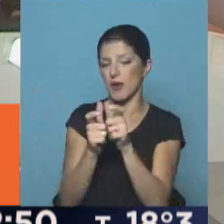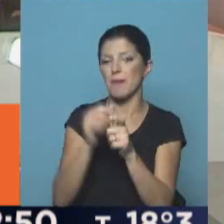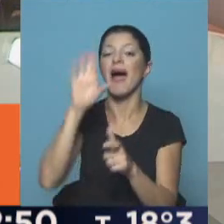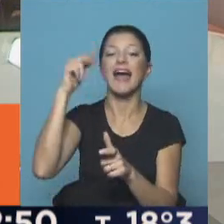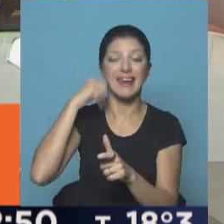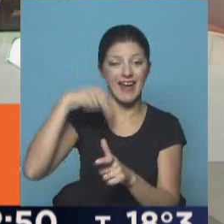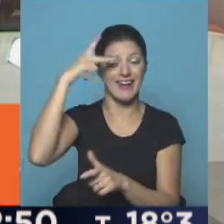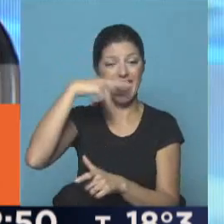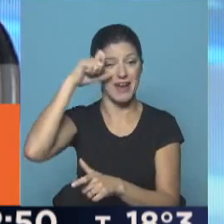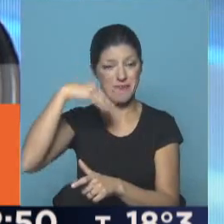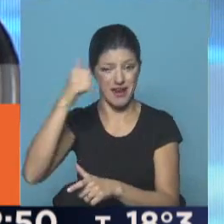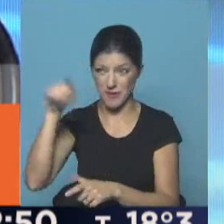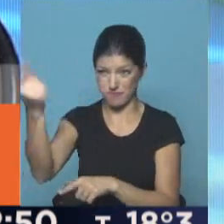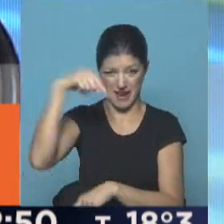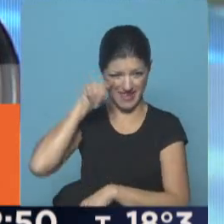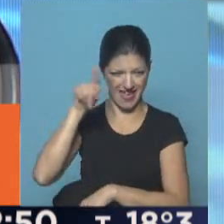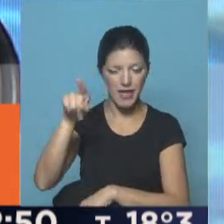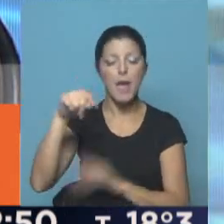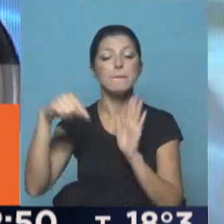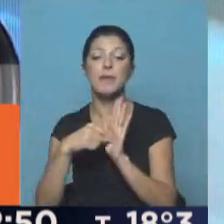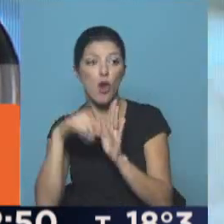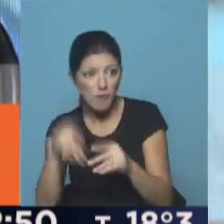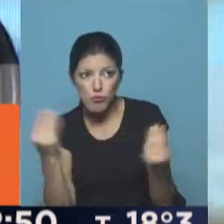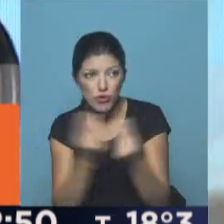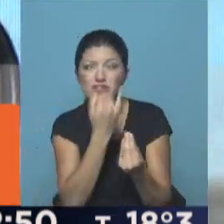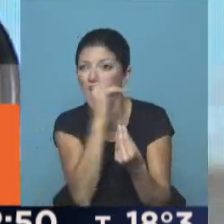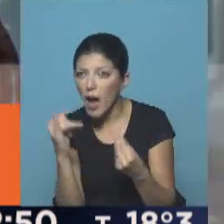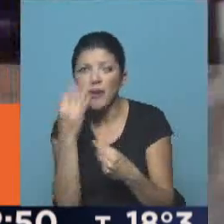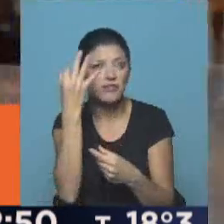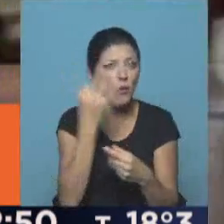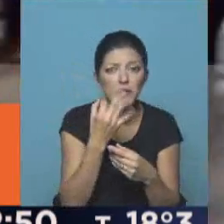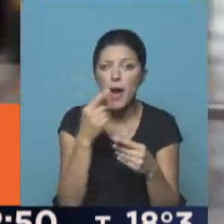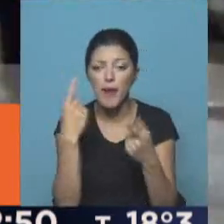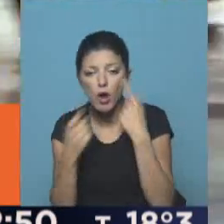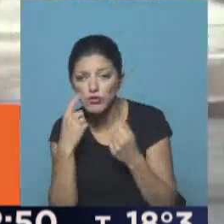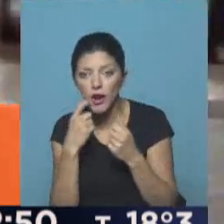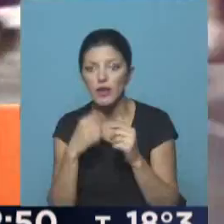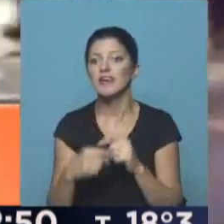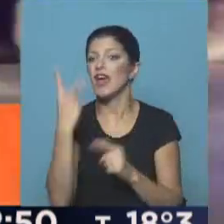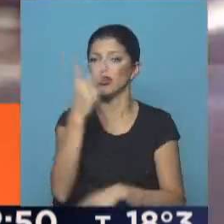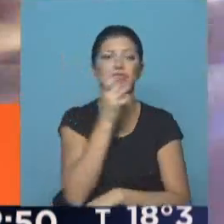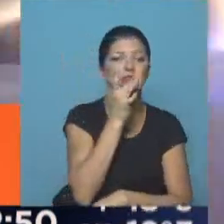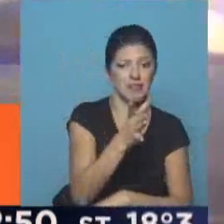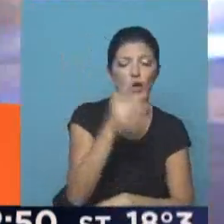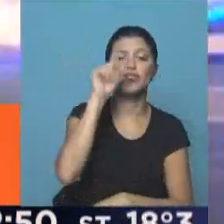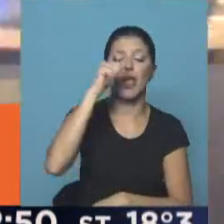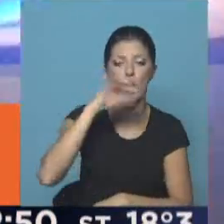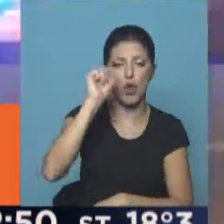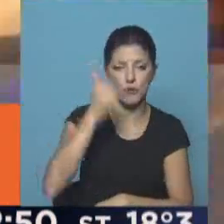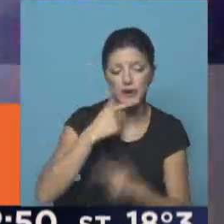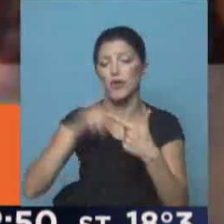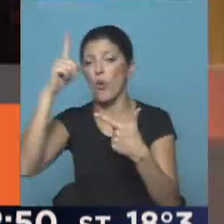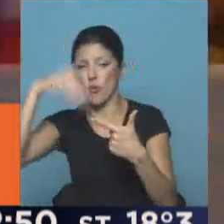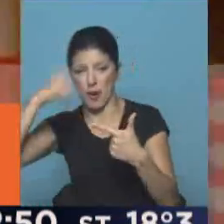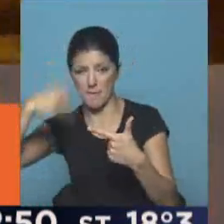Reino Unido, pero no pudieron prevenir 2 atentados en Londres, un atentado en Manchester, eso en el término de nada